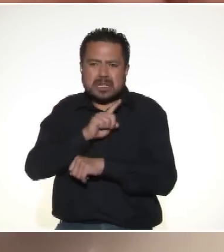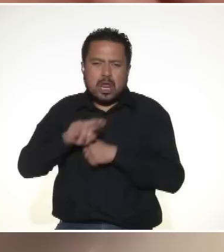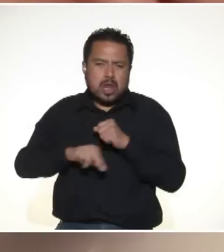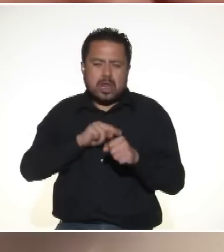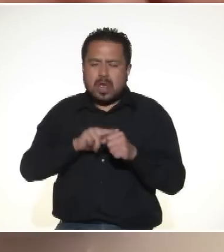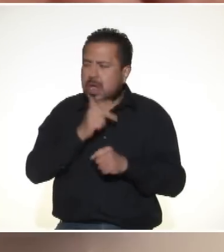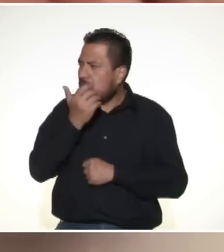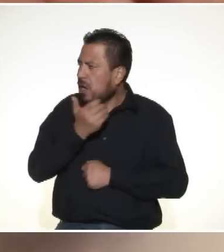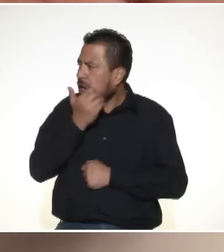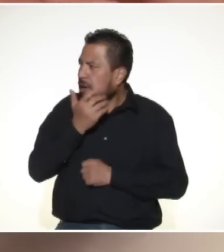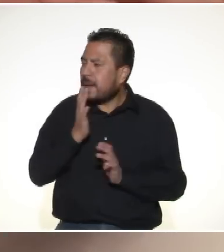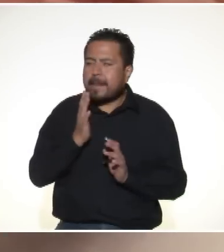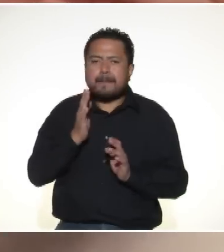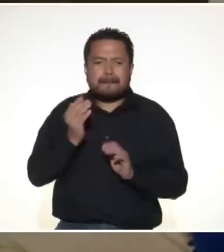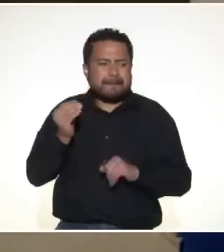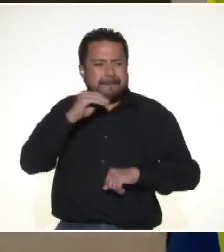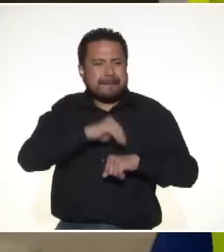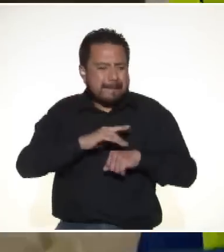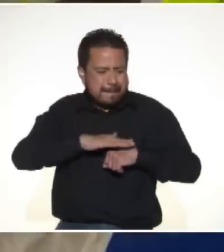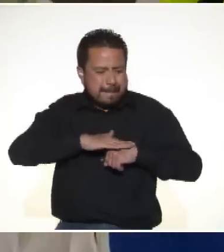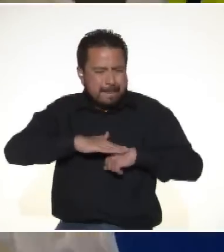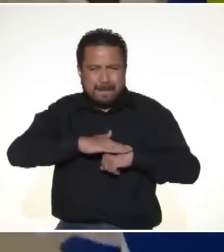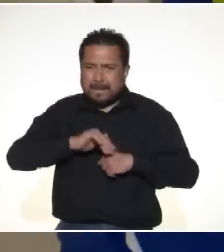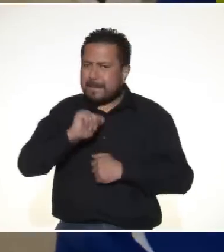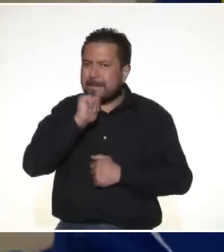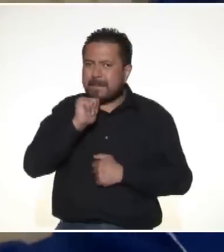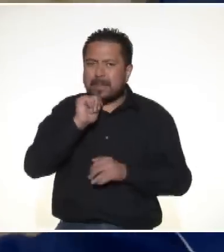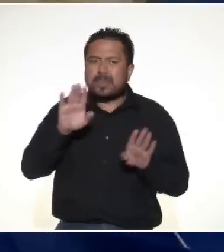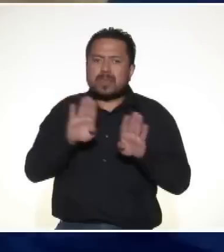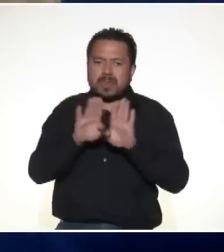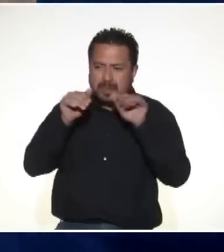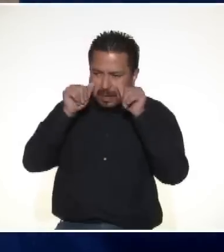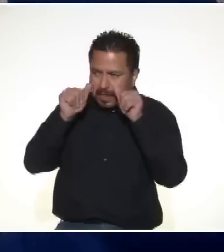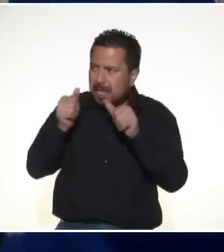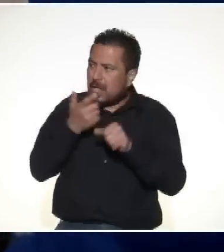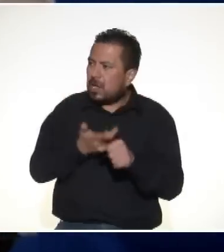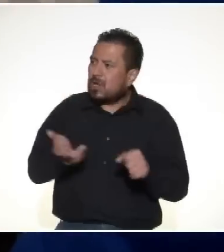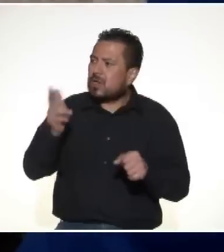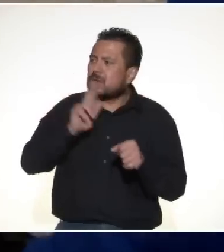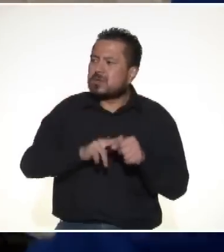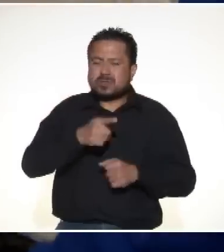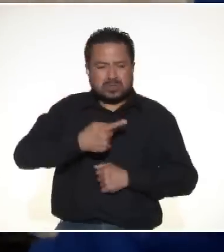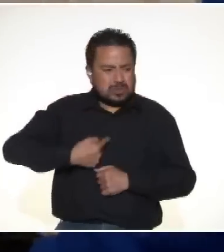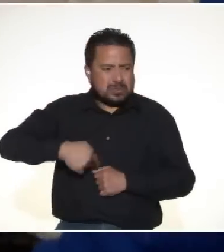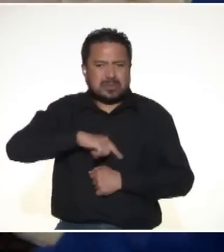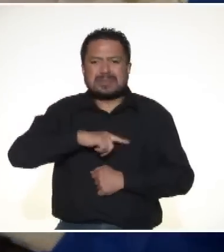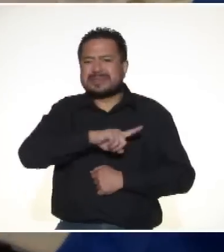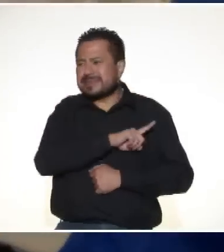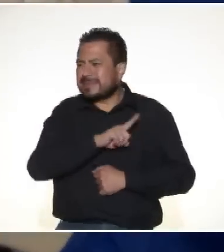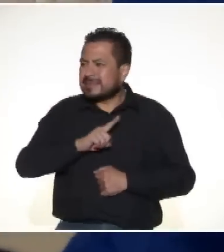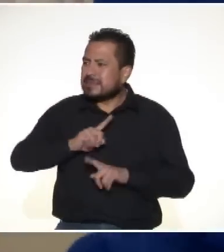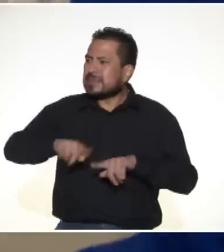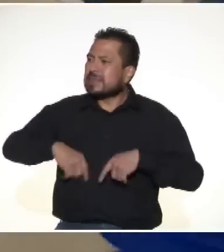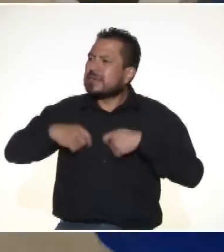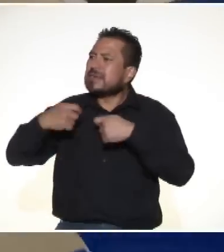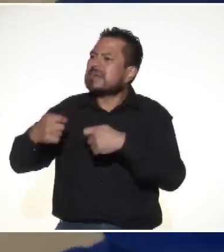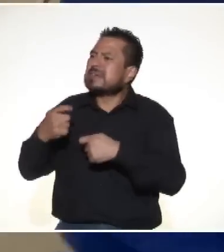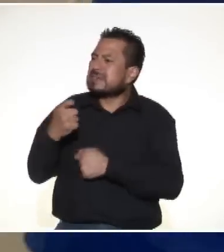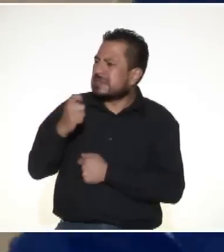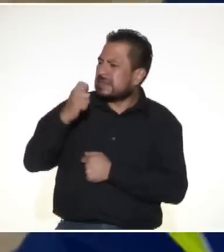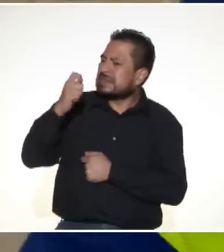pero no colocamos ningún ungüento. Como atención prehospitalaria, en este caso nosotros, tendríamos que brindarle lo que